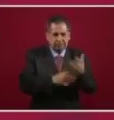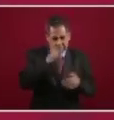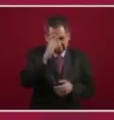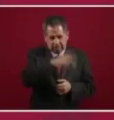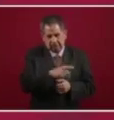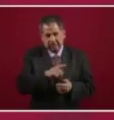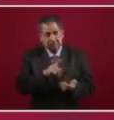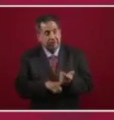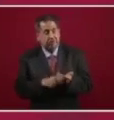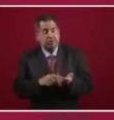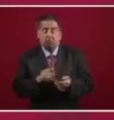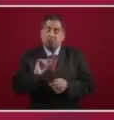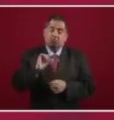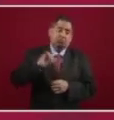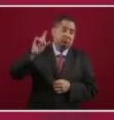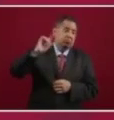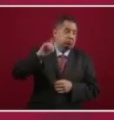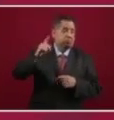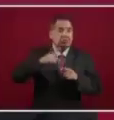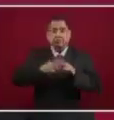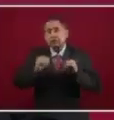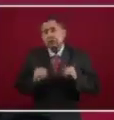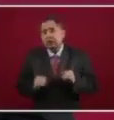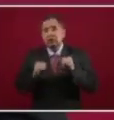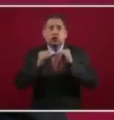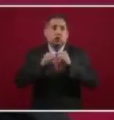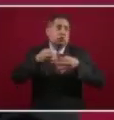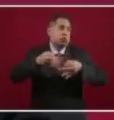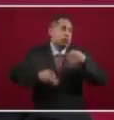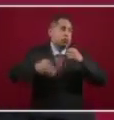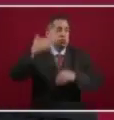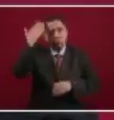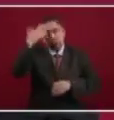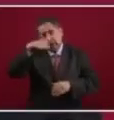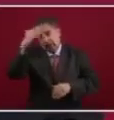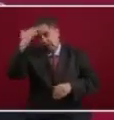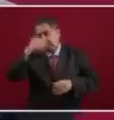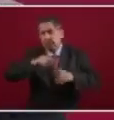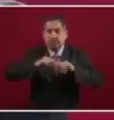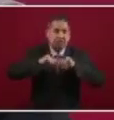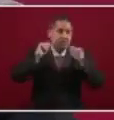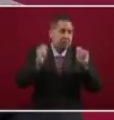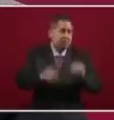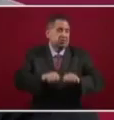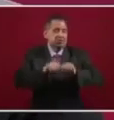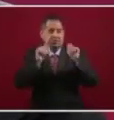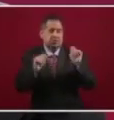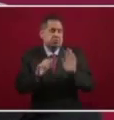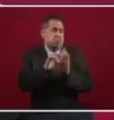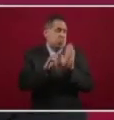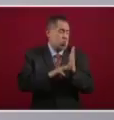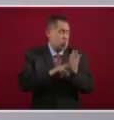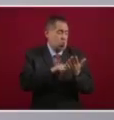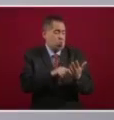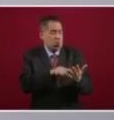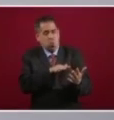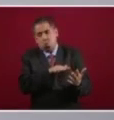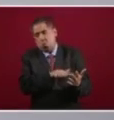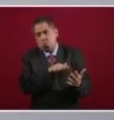que vienen de los institutos jurídicos y currículum,